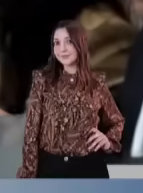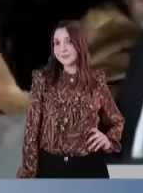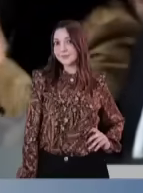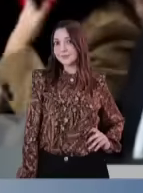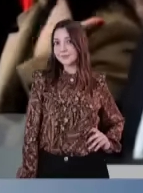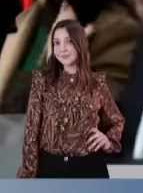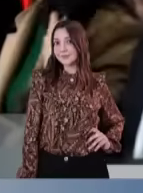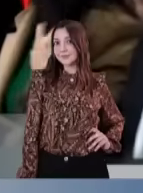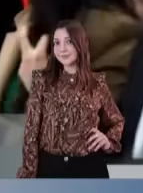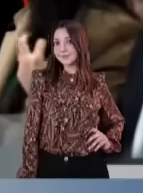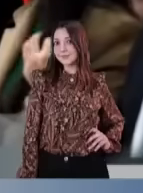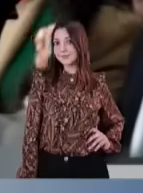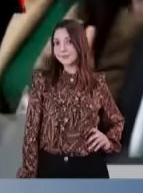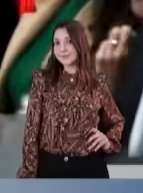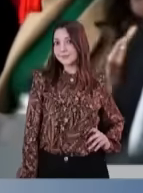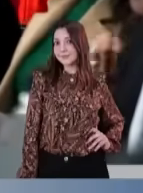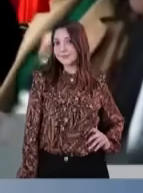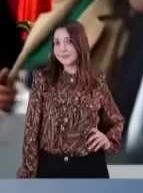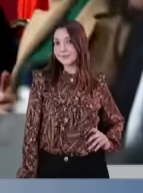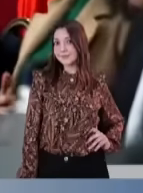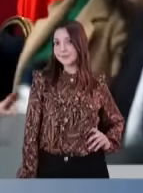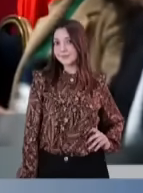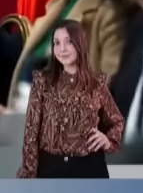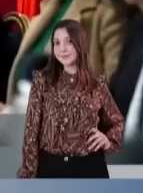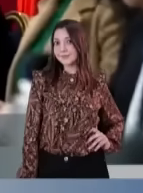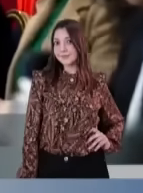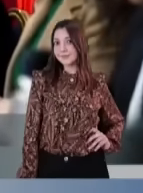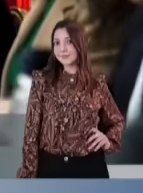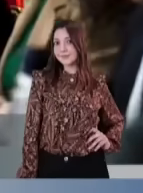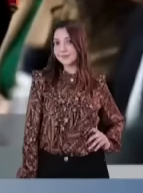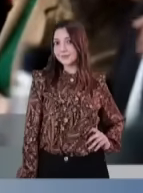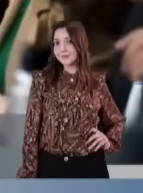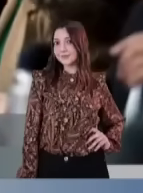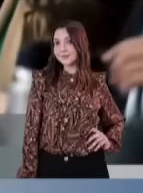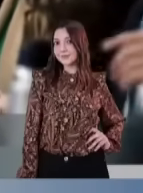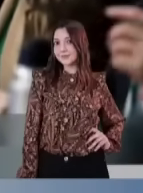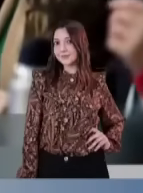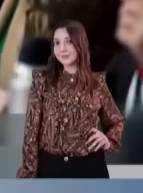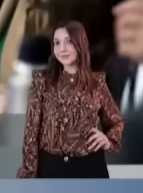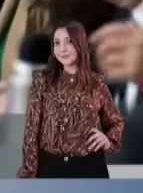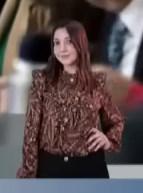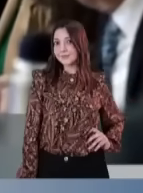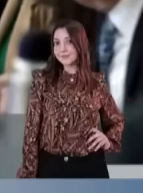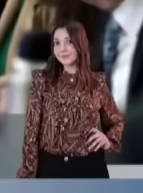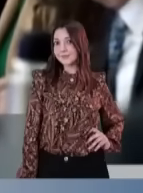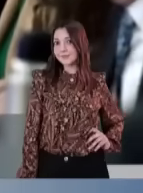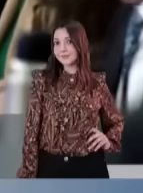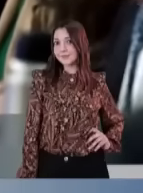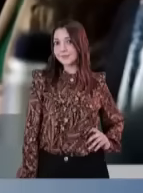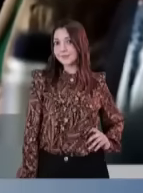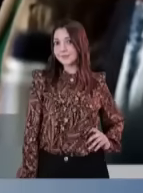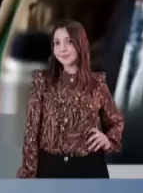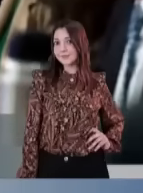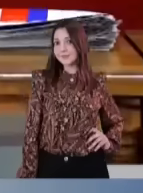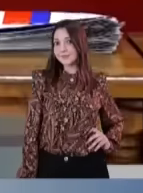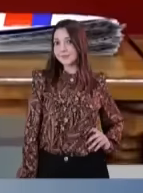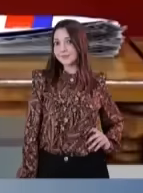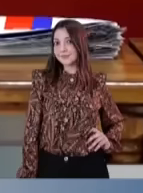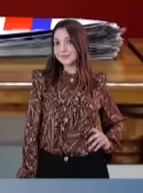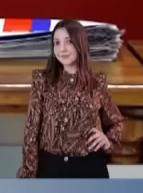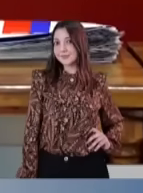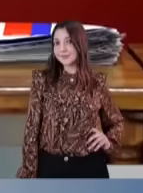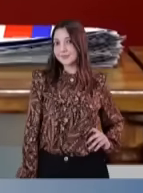Congreso, político con experiencia, pero resulta que desde su ministerio se entregaron plata sin control.